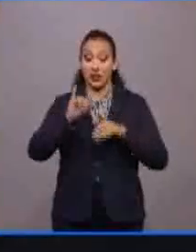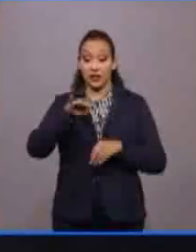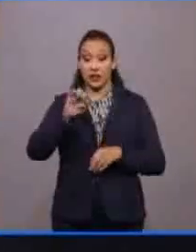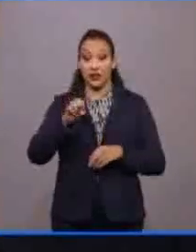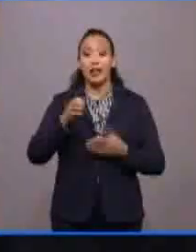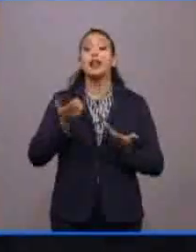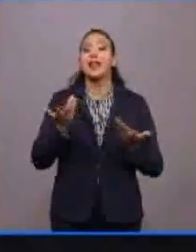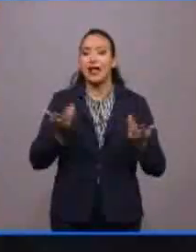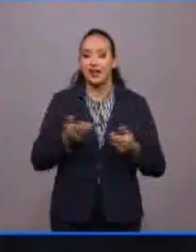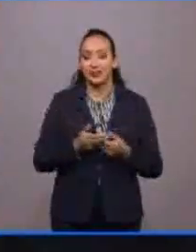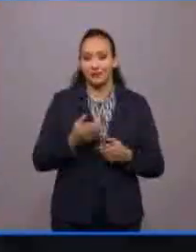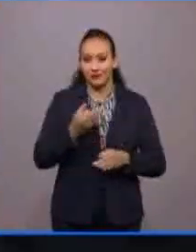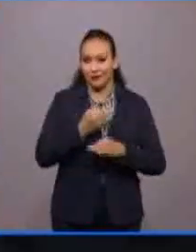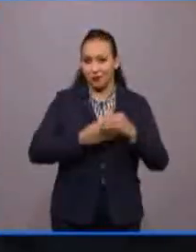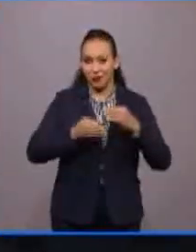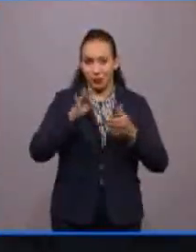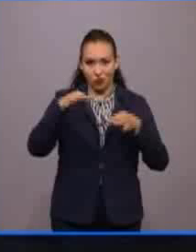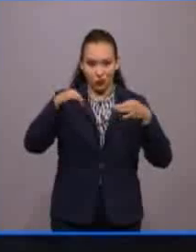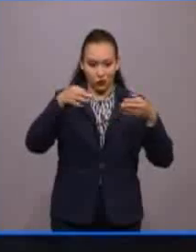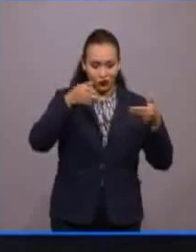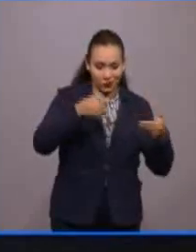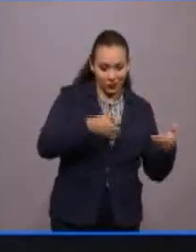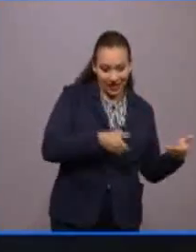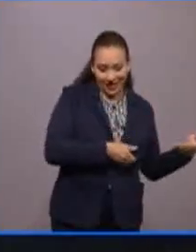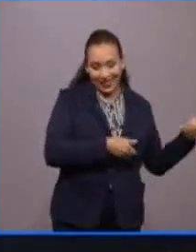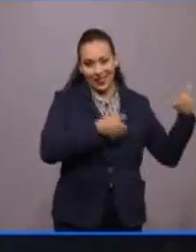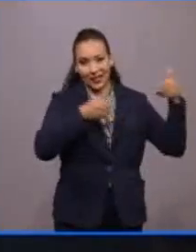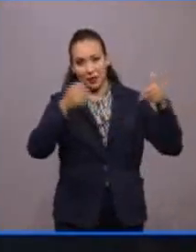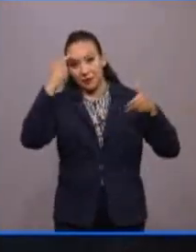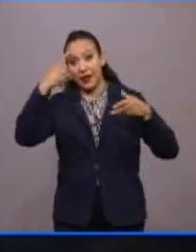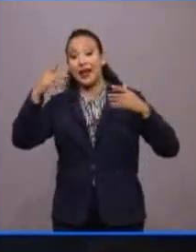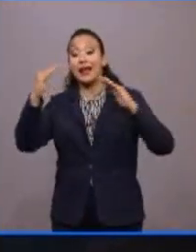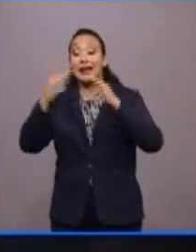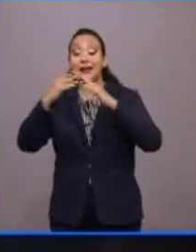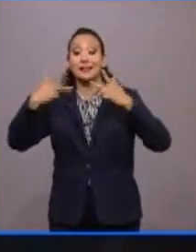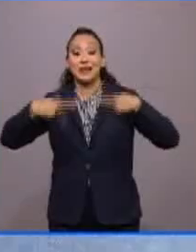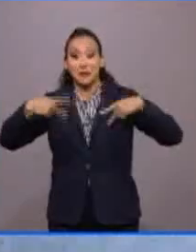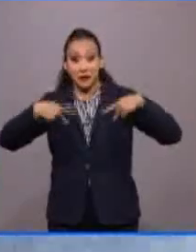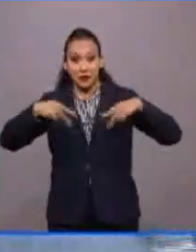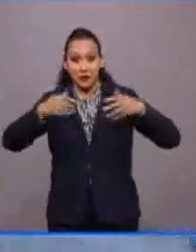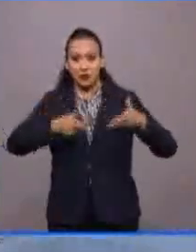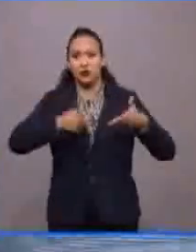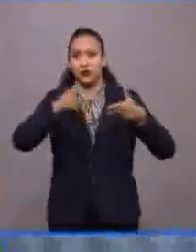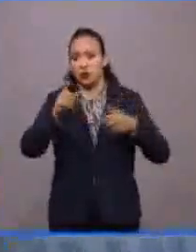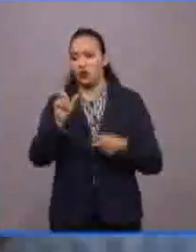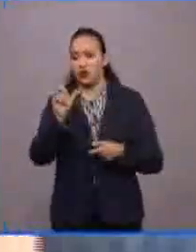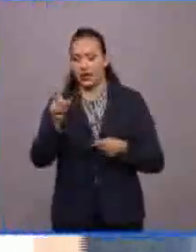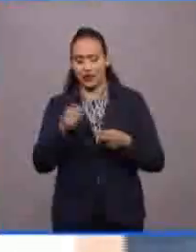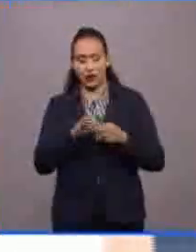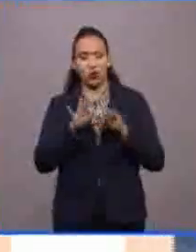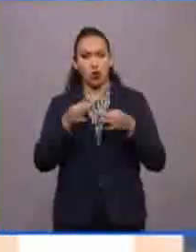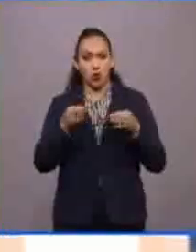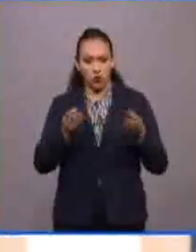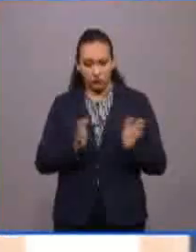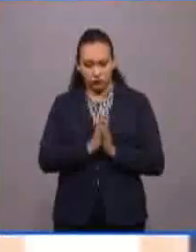al domicilio del ciudadano o ciudadana una mampara especial, marcador de credencial, un folleto explicativo, tinta indeleble